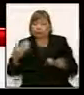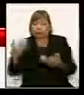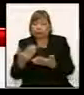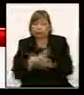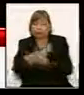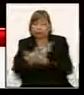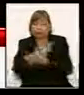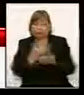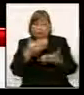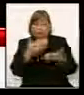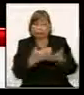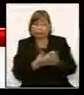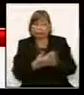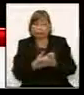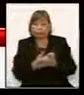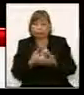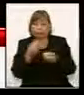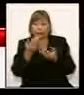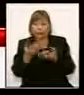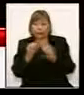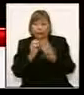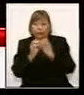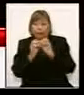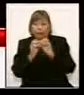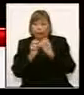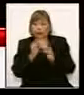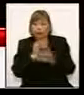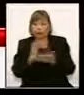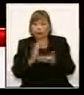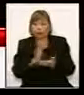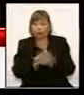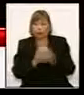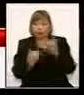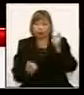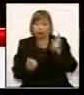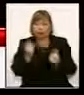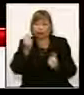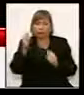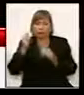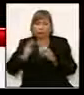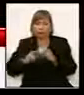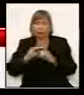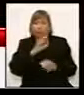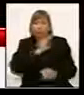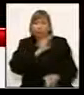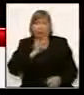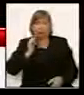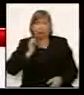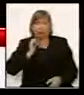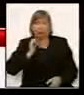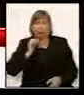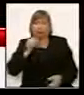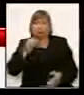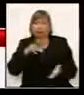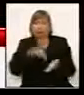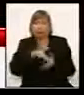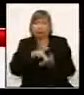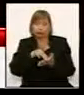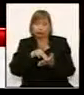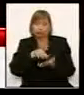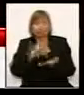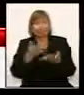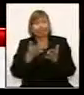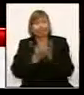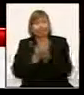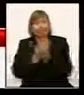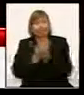modernizar y el dar una solución a los problemas de tránsito que existen en el Callao y que están vinculados al puerto del Callao.